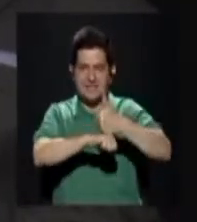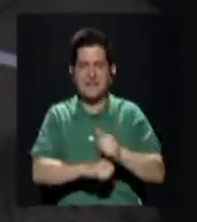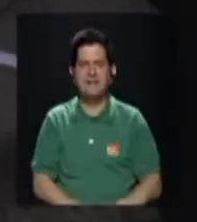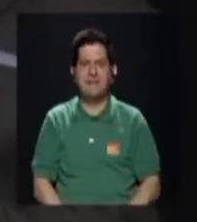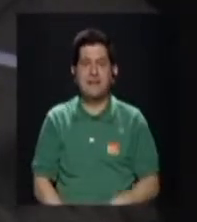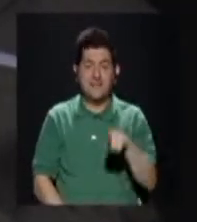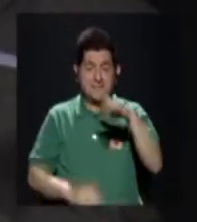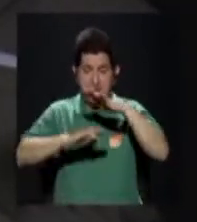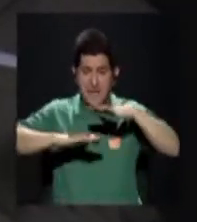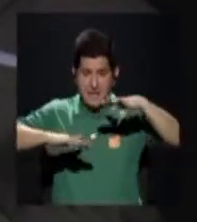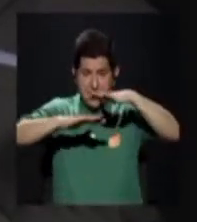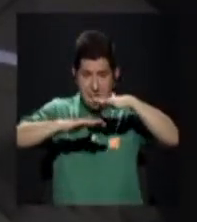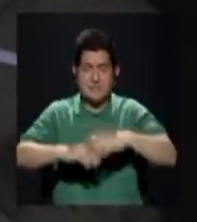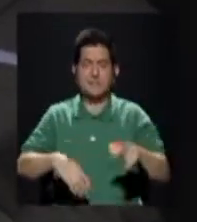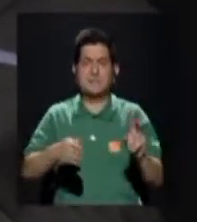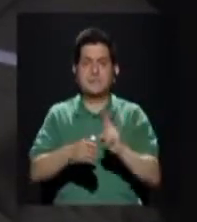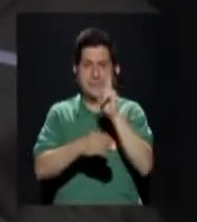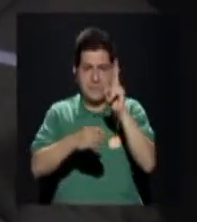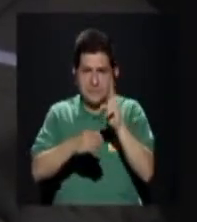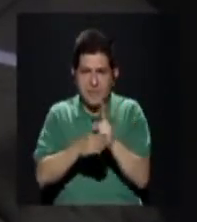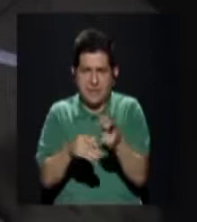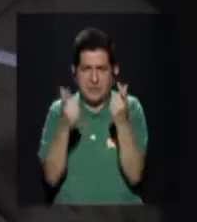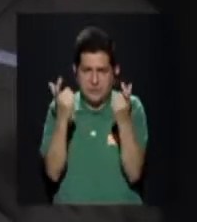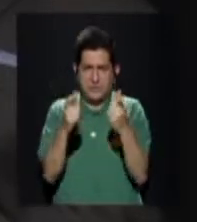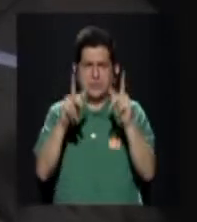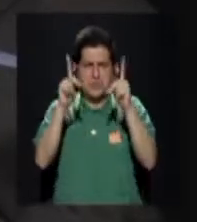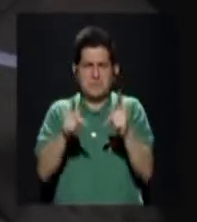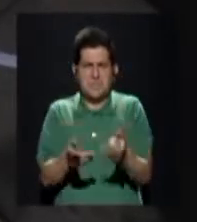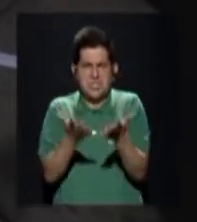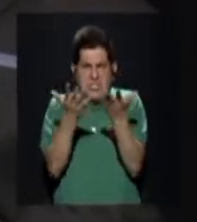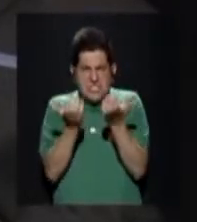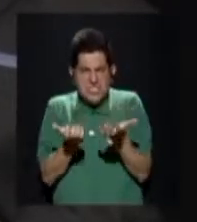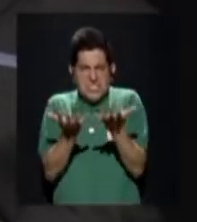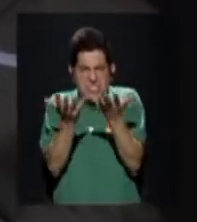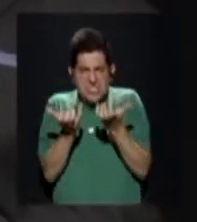utilidad. Si una persona es muy avara,